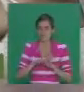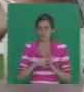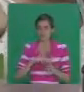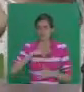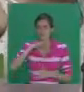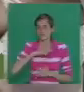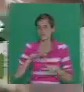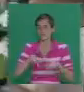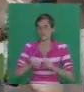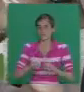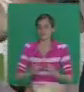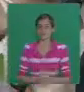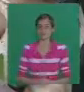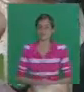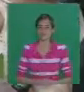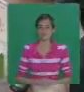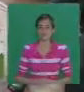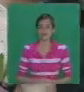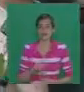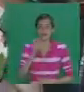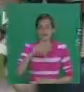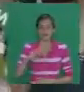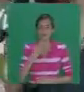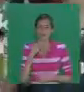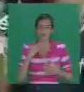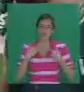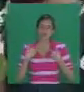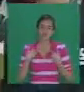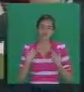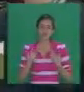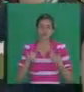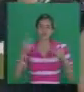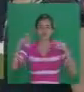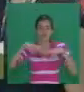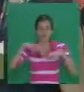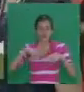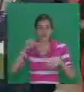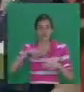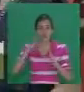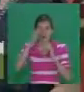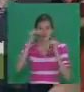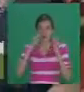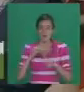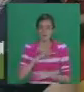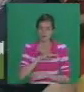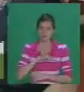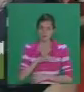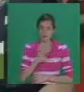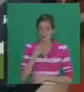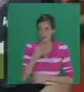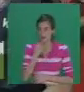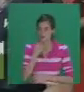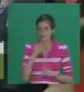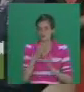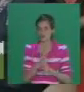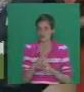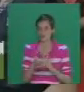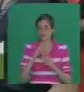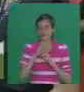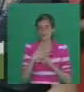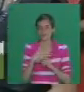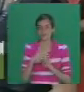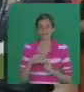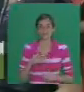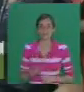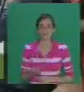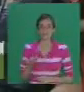para inscribirse. Las personas que fueron afectadas por las lluvias también están tomadas en cuenta en esta misión. Coméntanos acerca de eso,